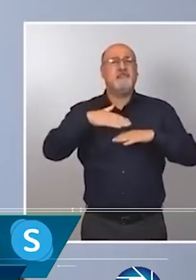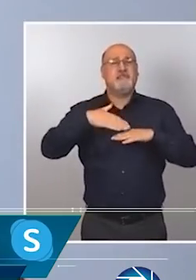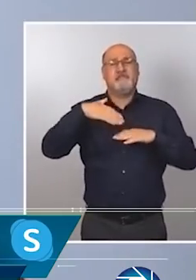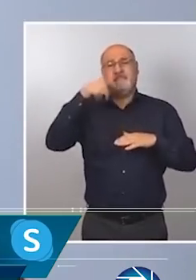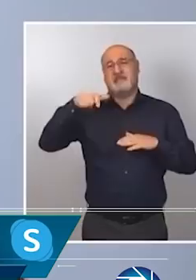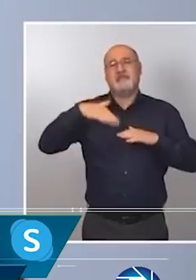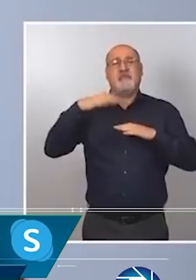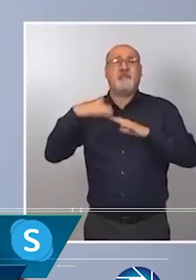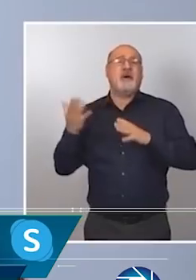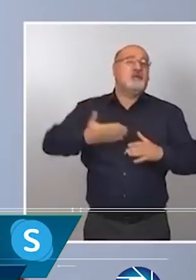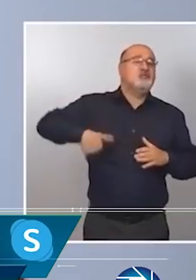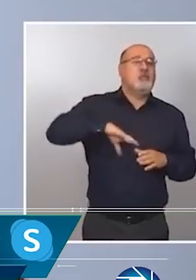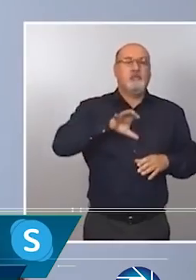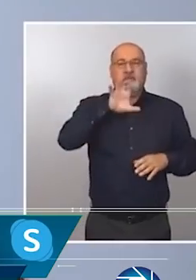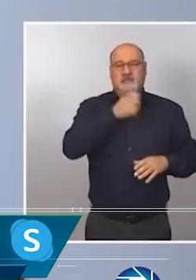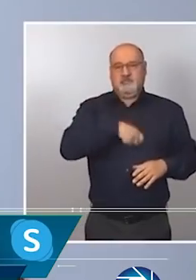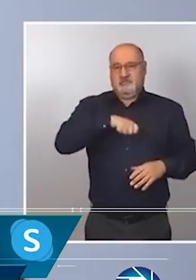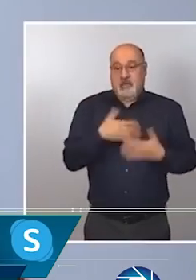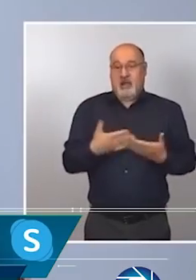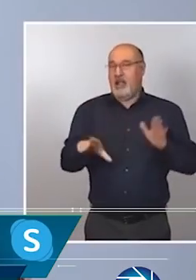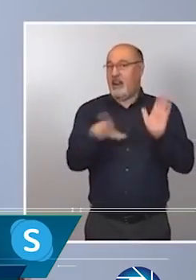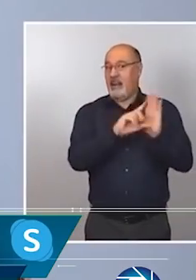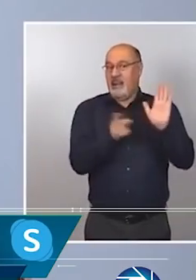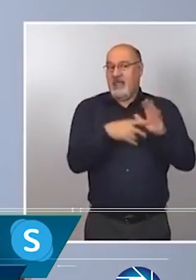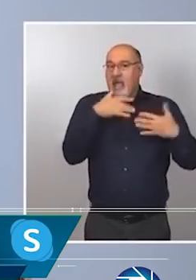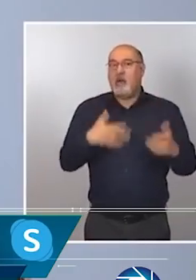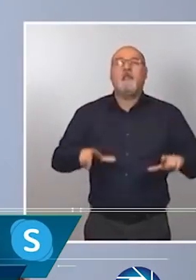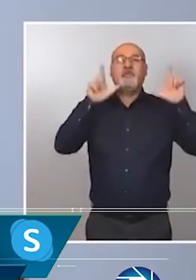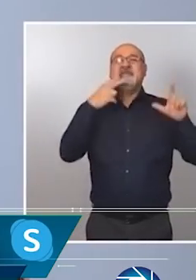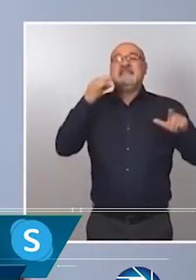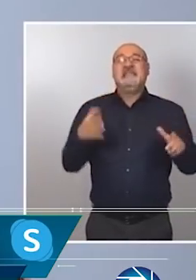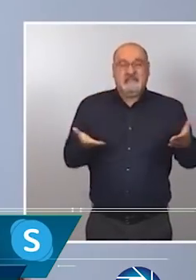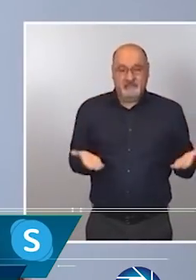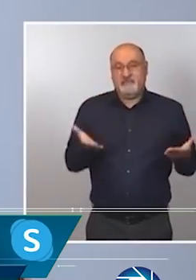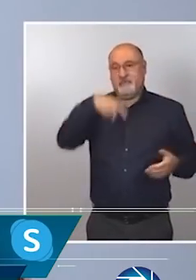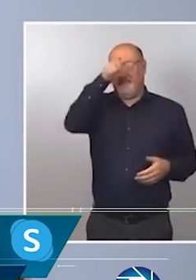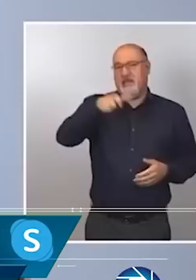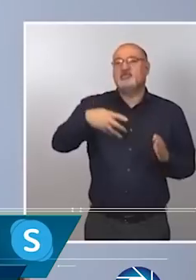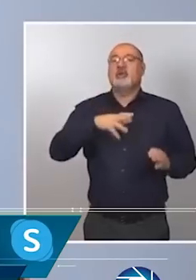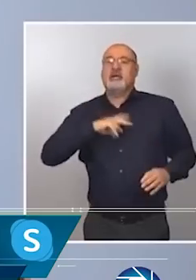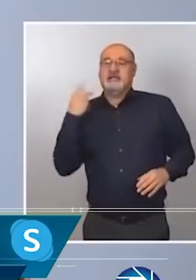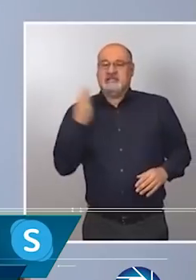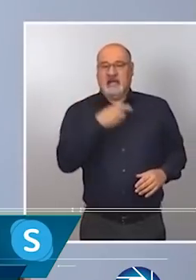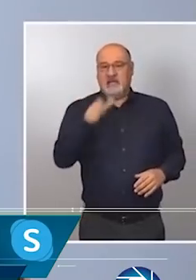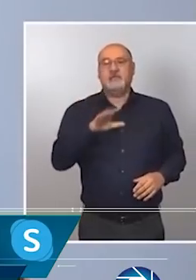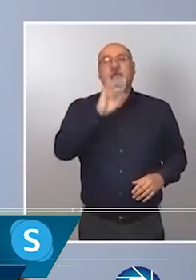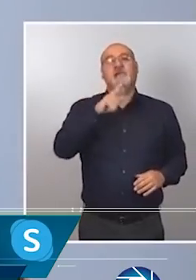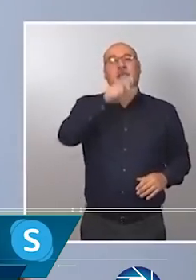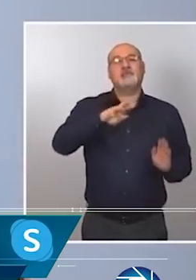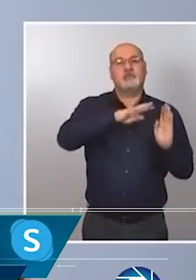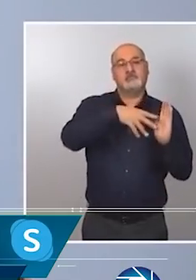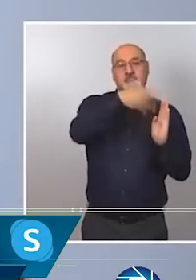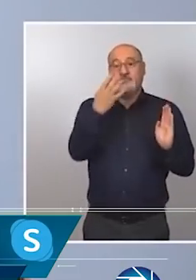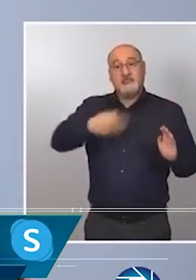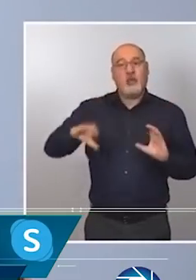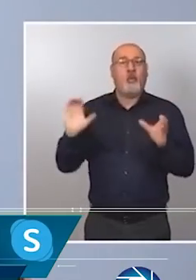el que esto de verdad no hay quien lo entienda no hay quien lo entienda y esto es todo culpa del mismo personaje que por seguir ahí y porque los de